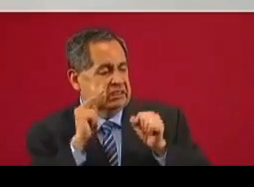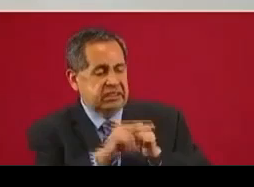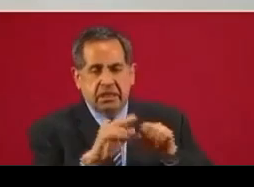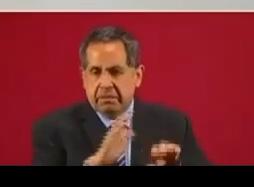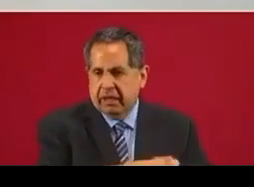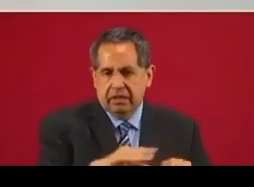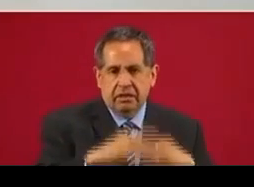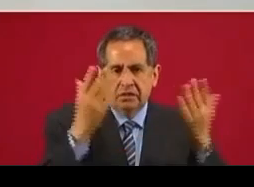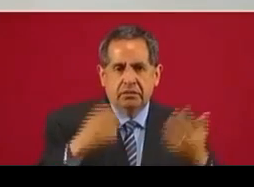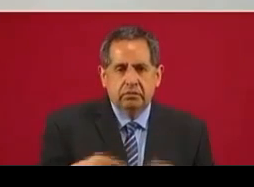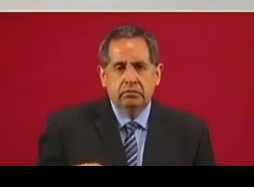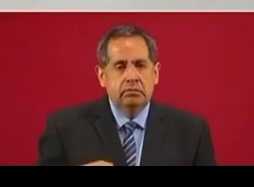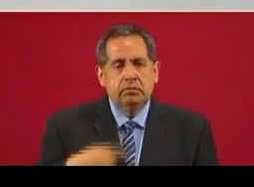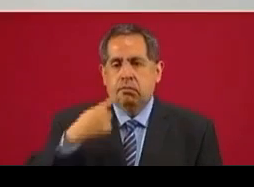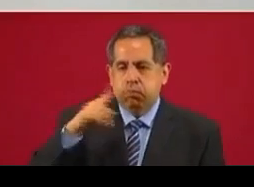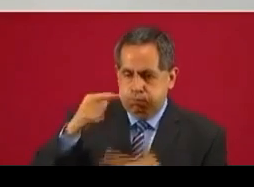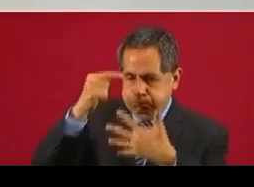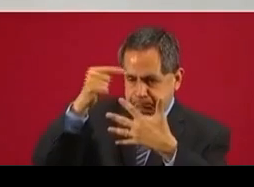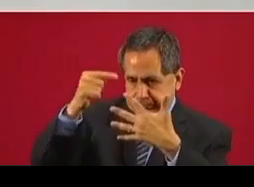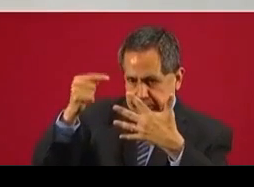toda la denuncia